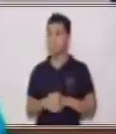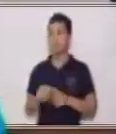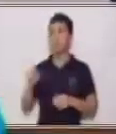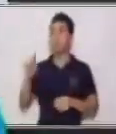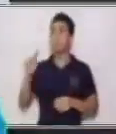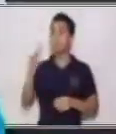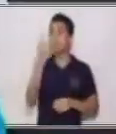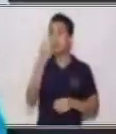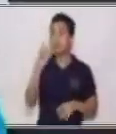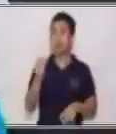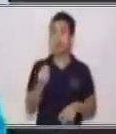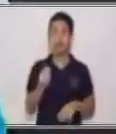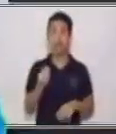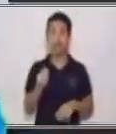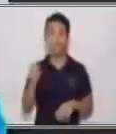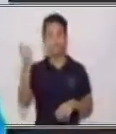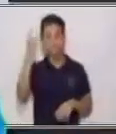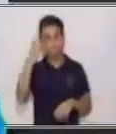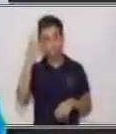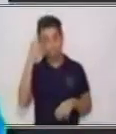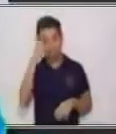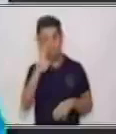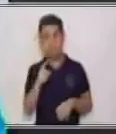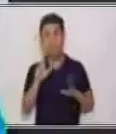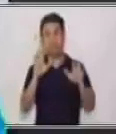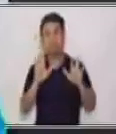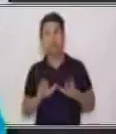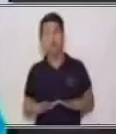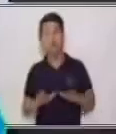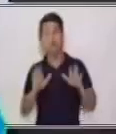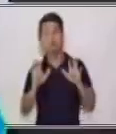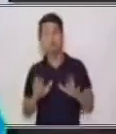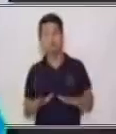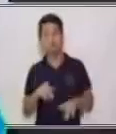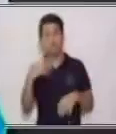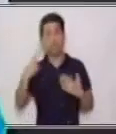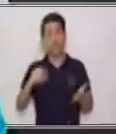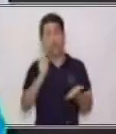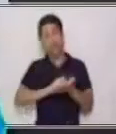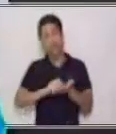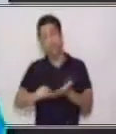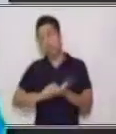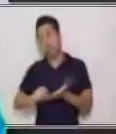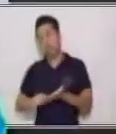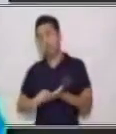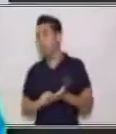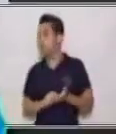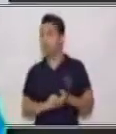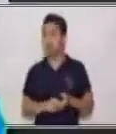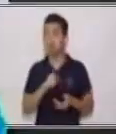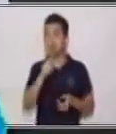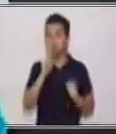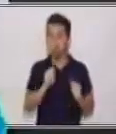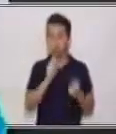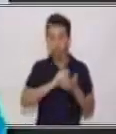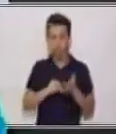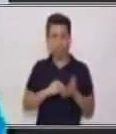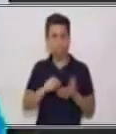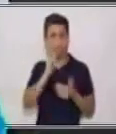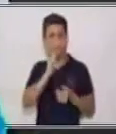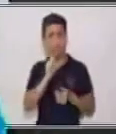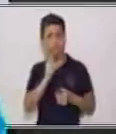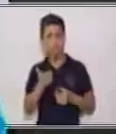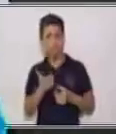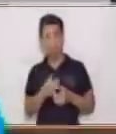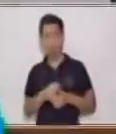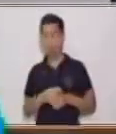pensar despacio para poder no escribir deprisa, sino que escribir mejor. Ayuda